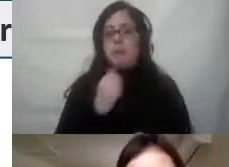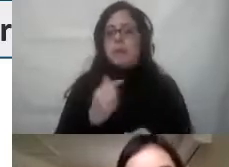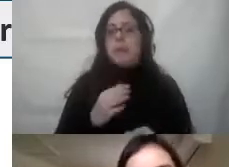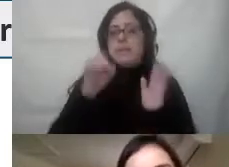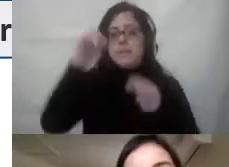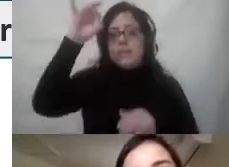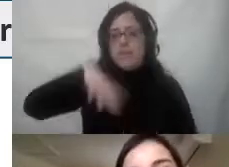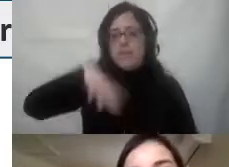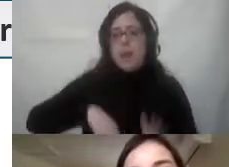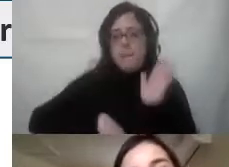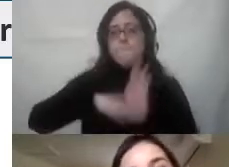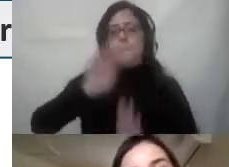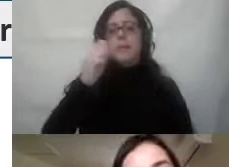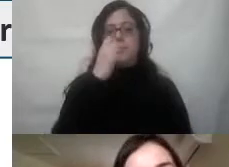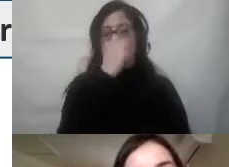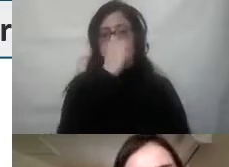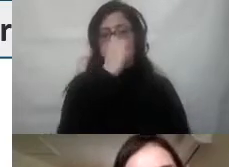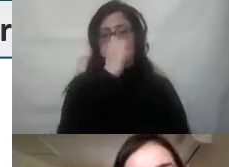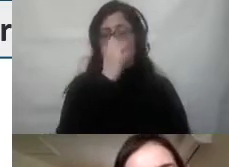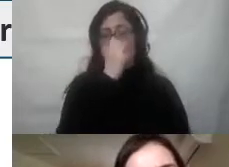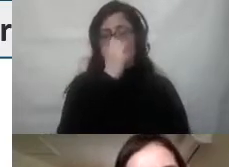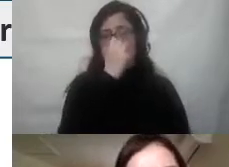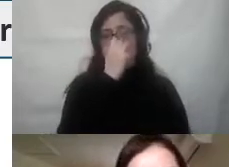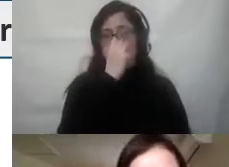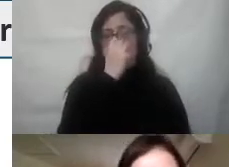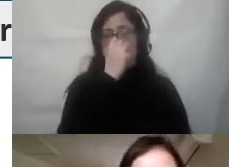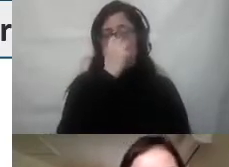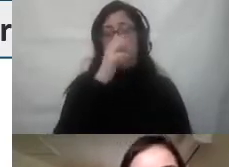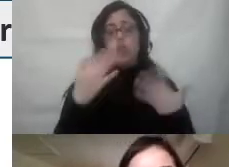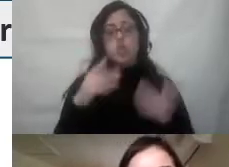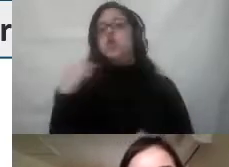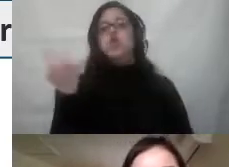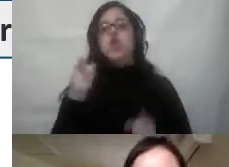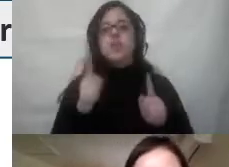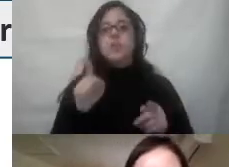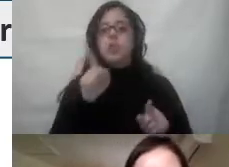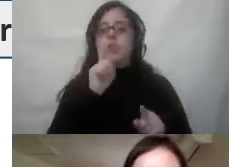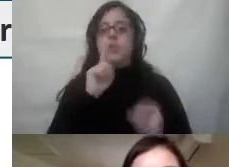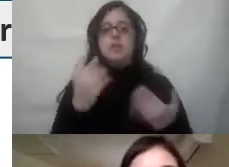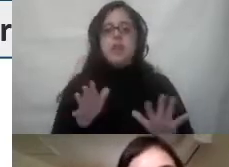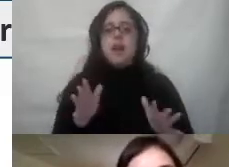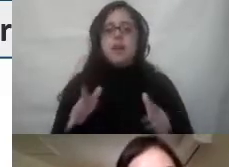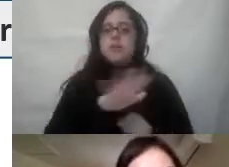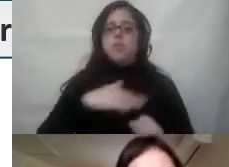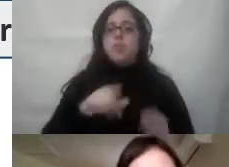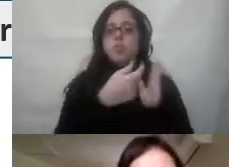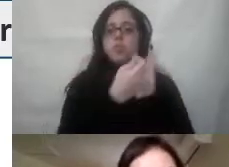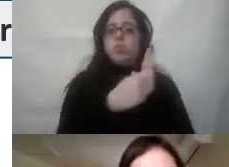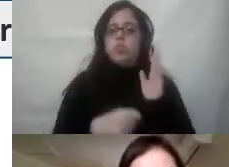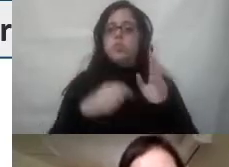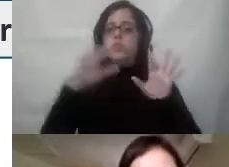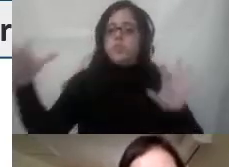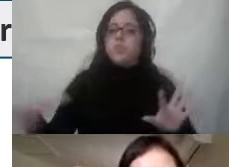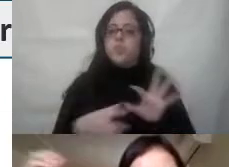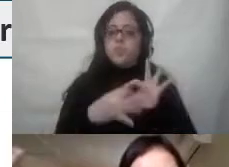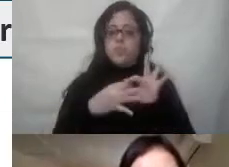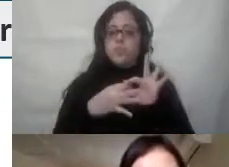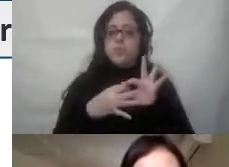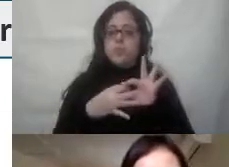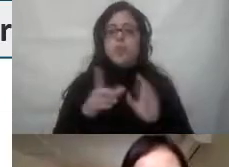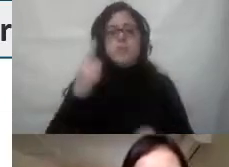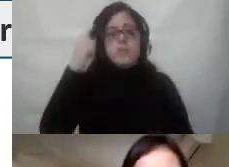Bueno, entonces tenemos que generar situaciones de evaluación que estén relacionadas, teniendo en mente